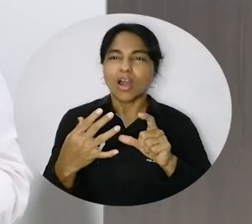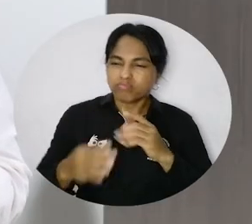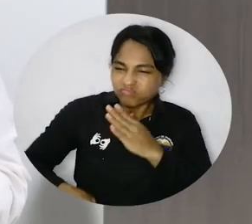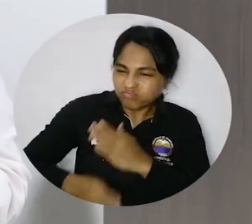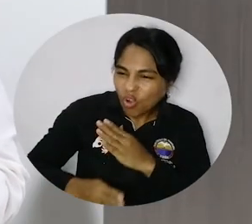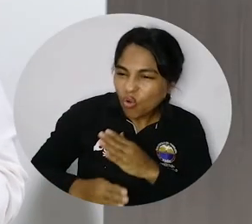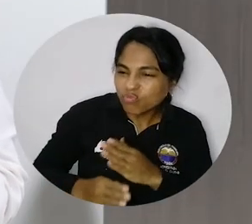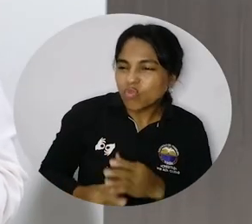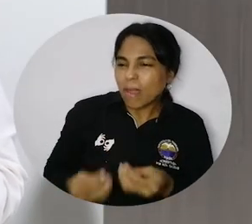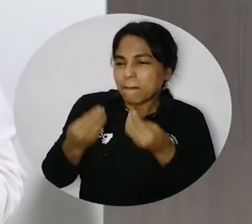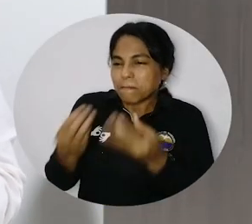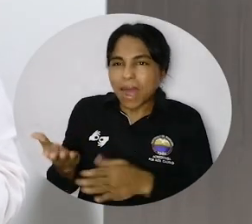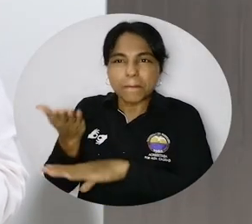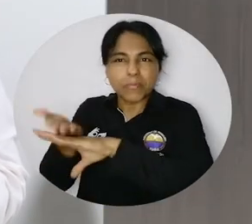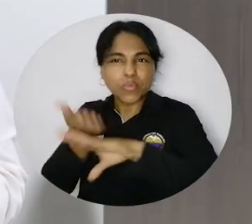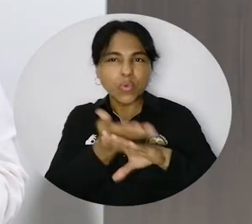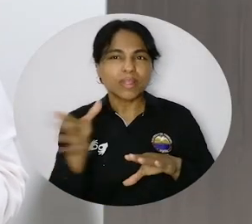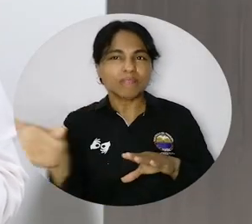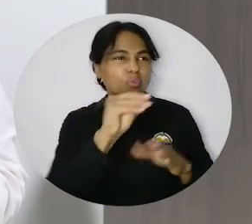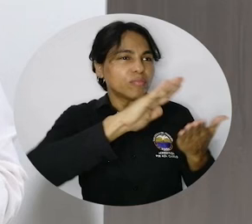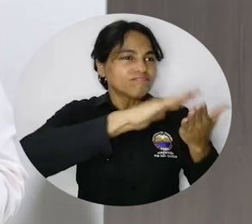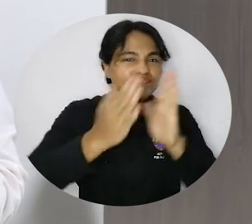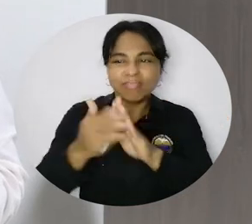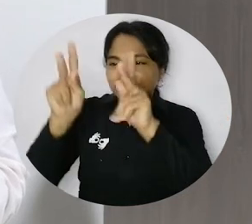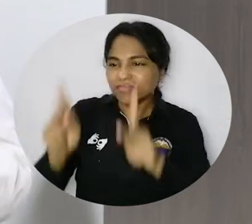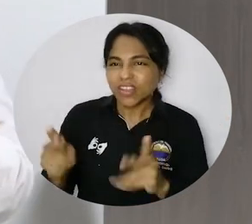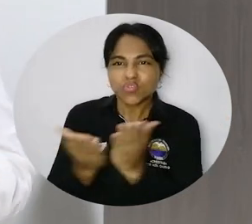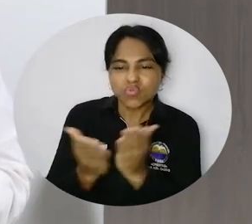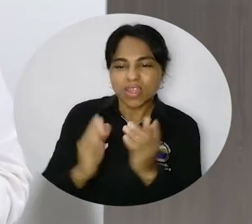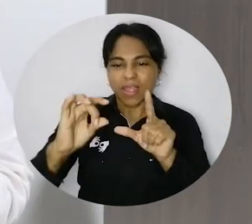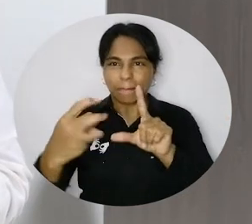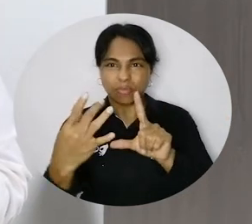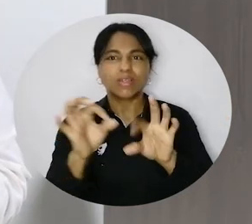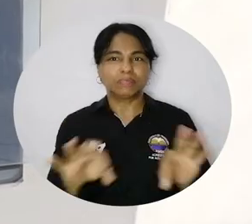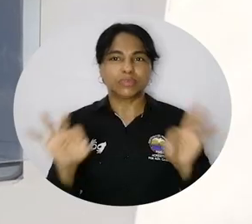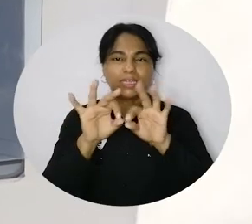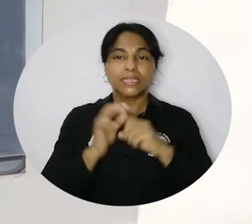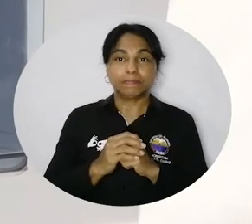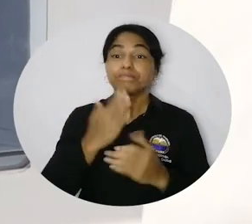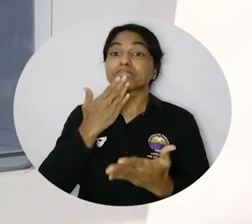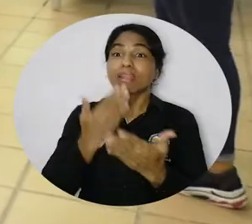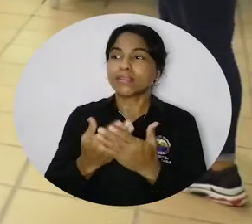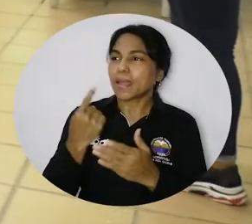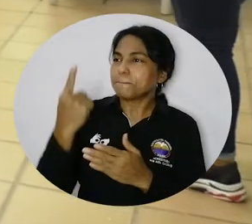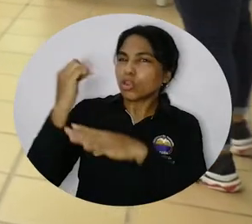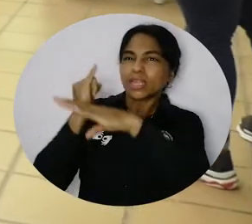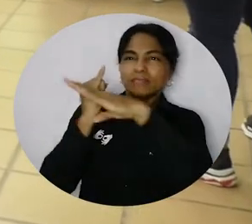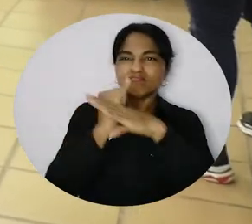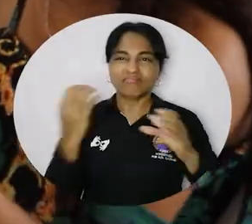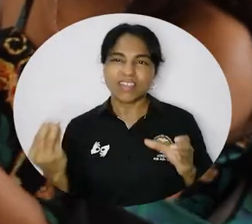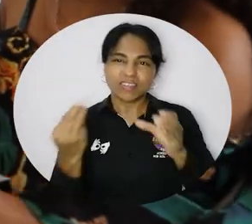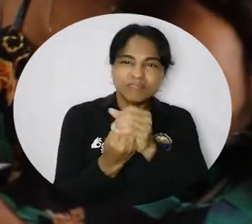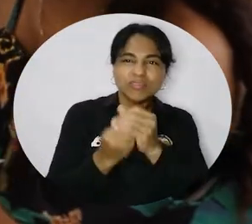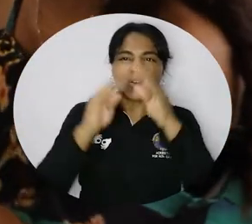seguir brindando esa propuesta a todas las comunidades y a los estudiantes por medios virtuales. Gracias a las políticas institucionales